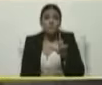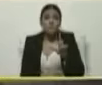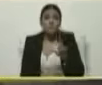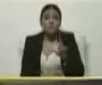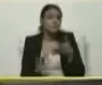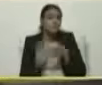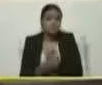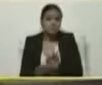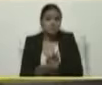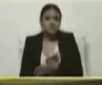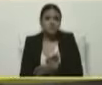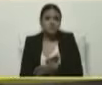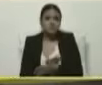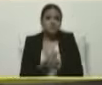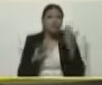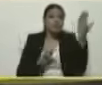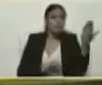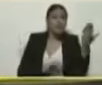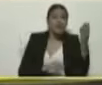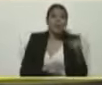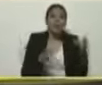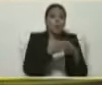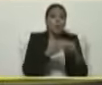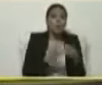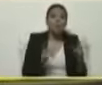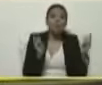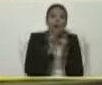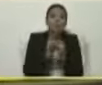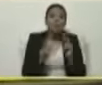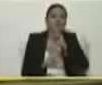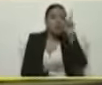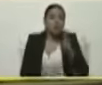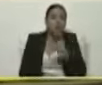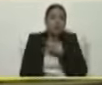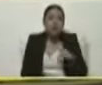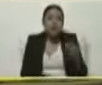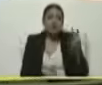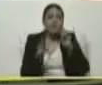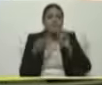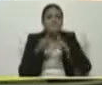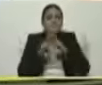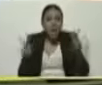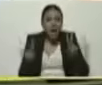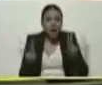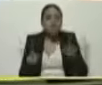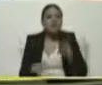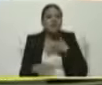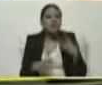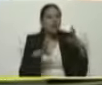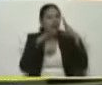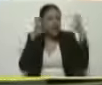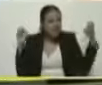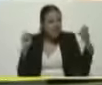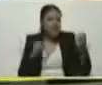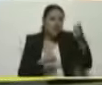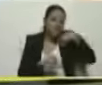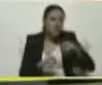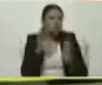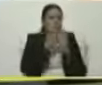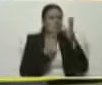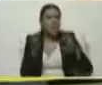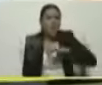es entre los que amamos a Venezuela, queremos paz, queremos armonía, entendimiento, superación de los